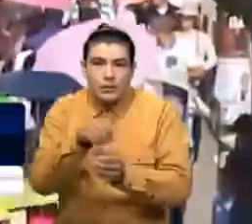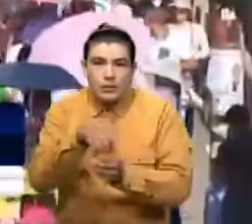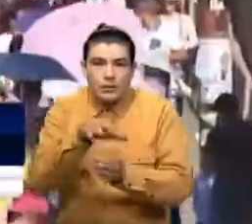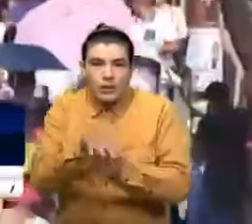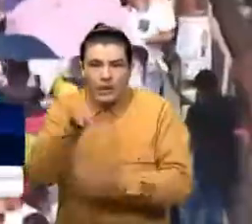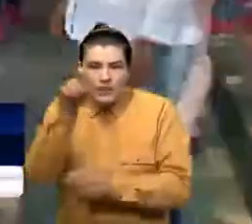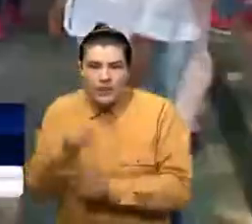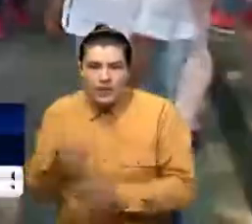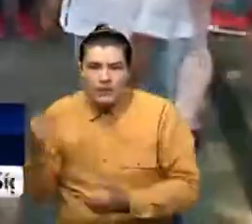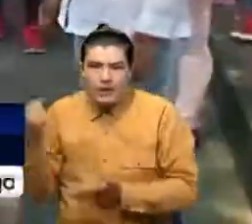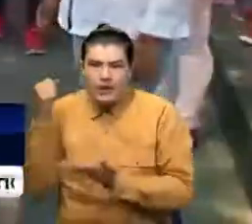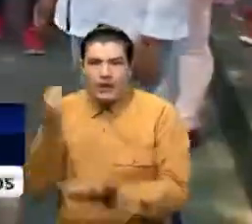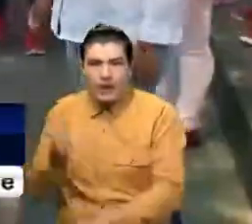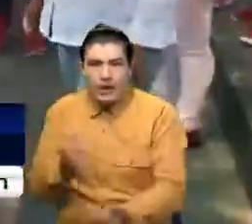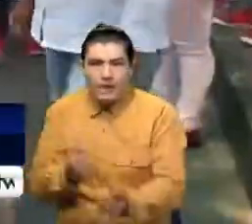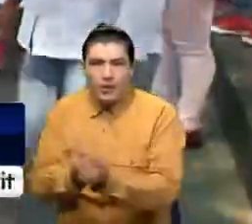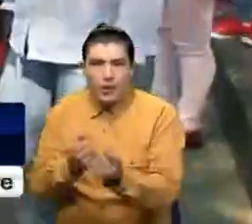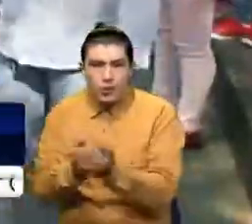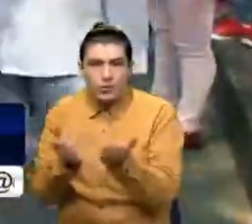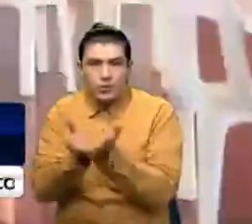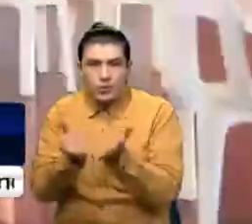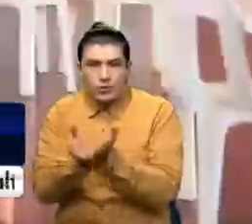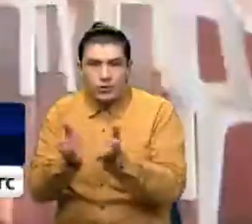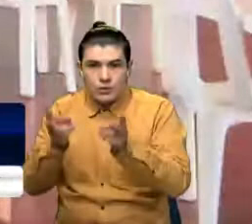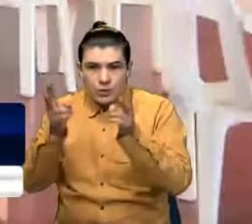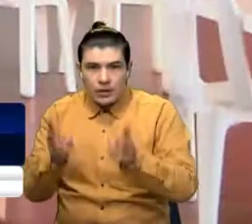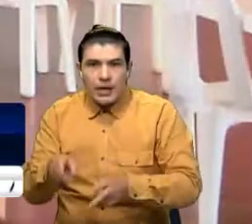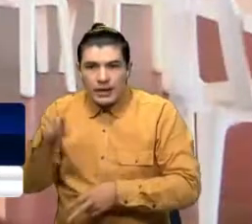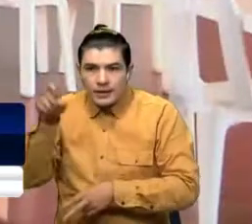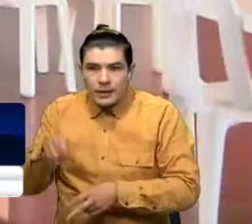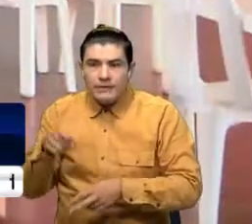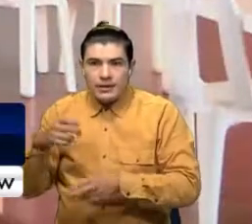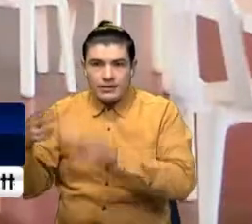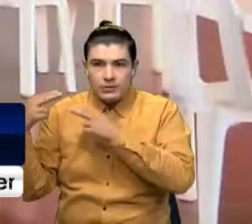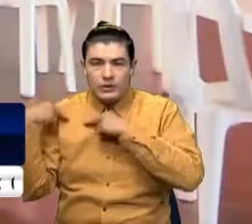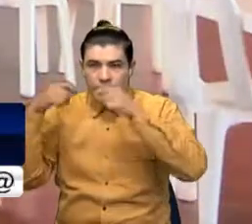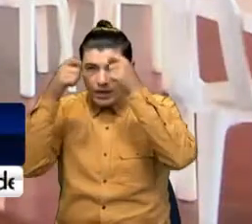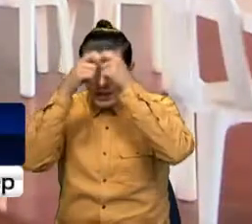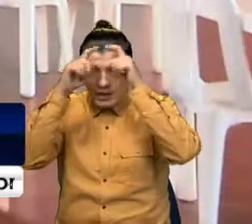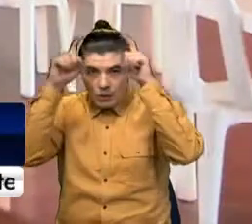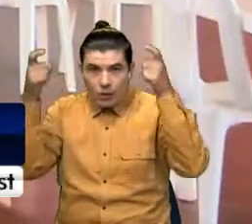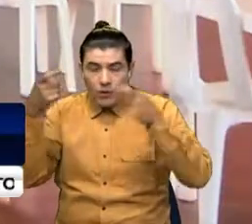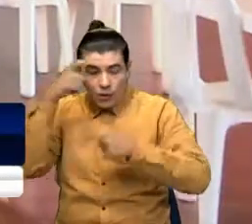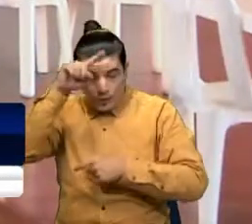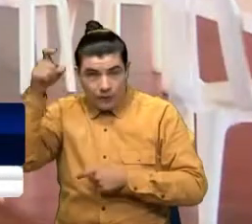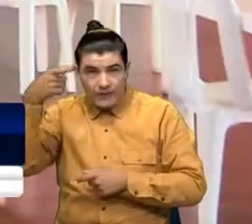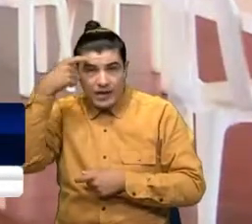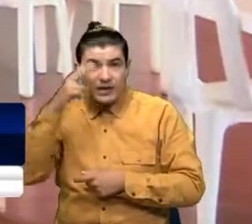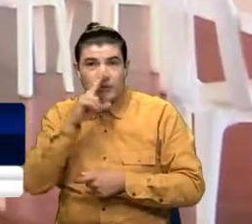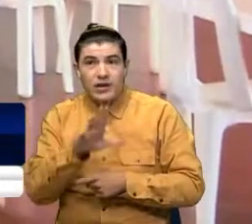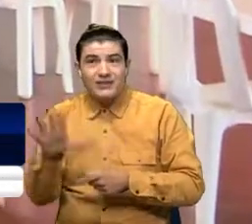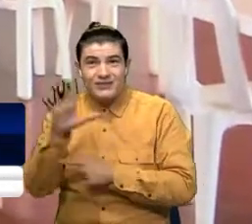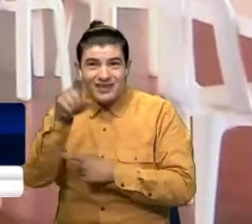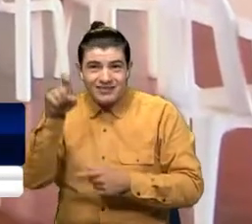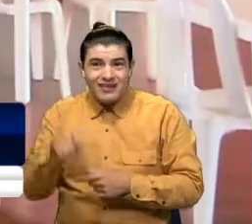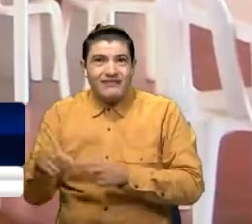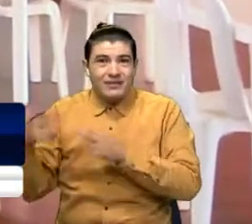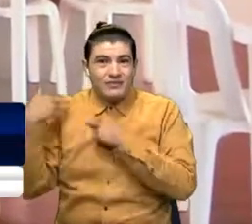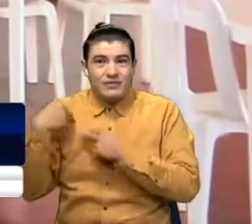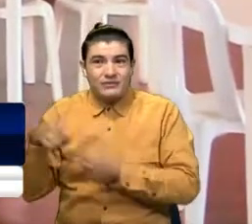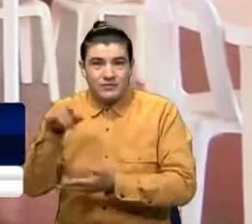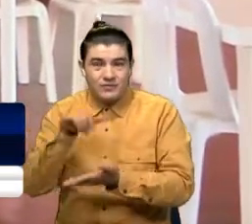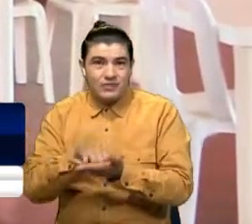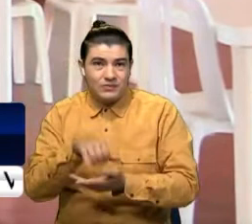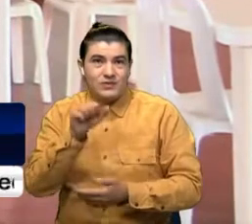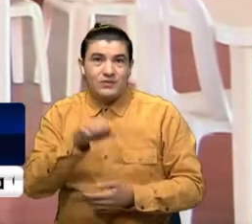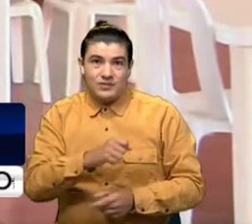de inversión por parte del gobierno nacional. Con el tema de la educación superior, la solidaridad al movimiento estudiantil